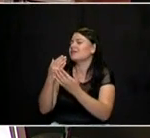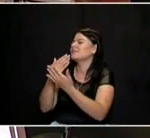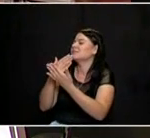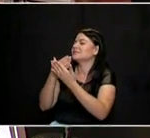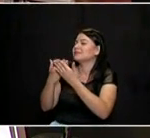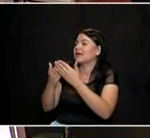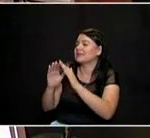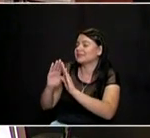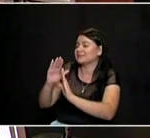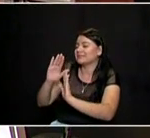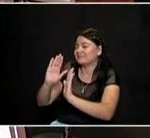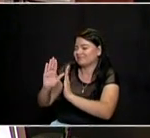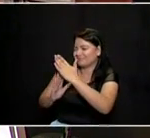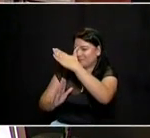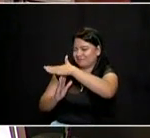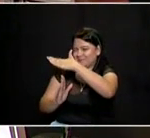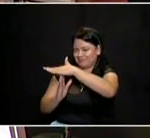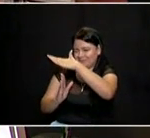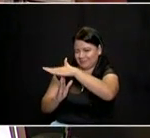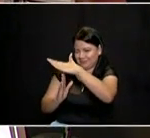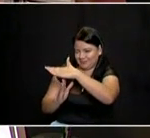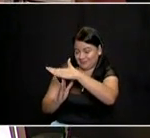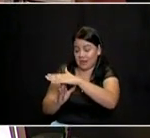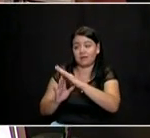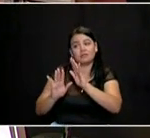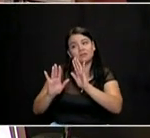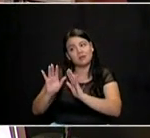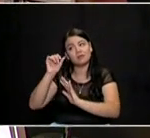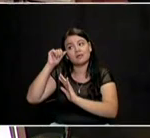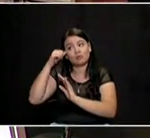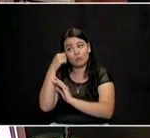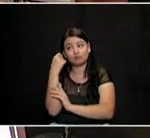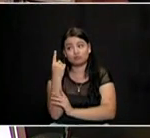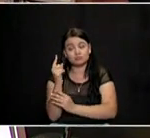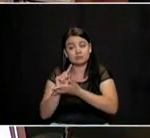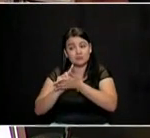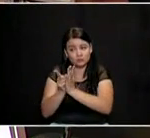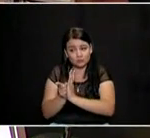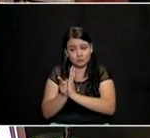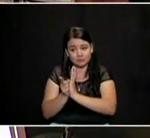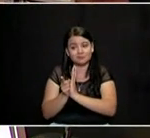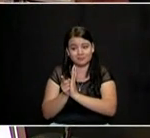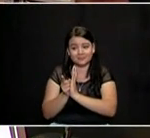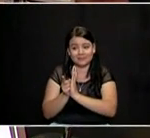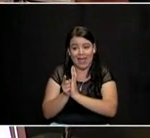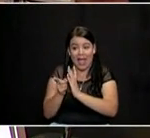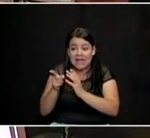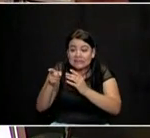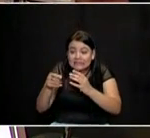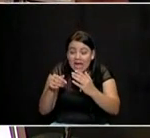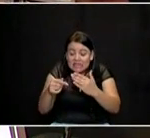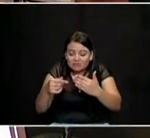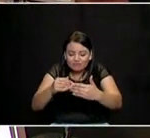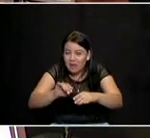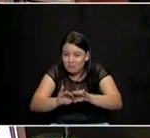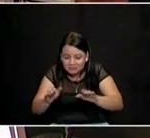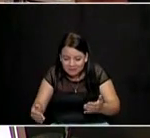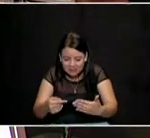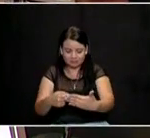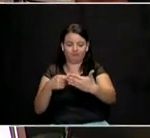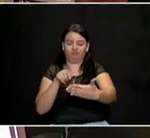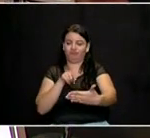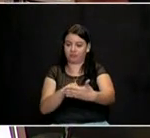integral de nuestros animales gracias candidatas les recordamos que tiene un minuto y tiene debajo de su cámara exactamente el contador con el